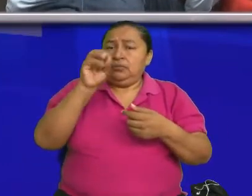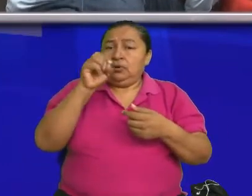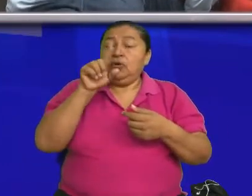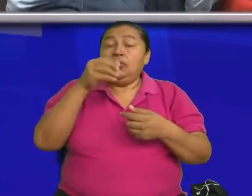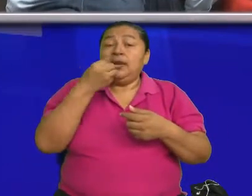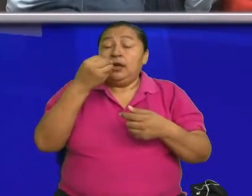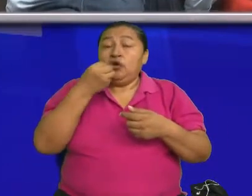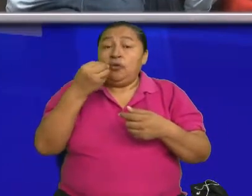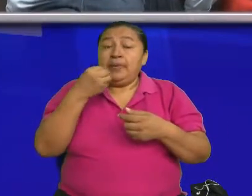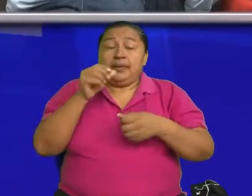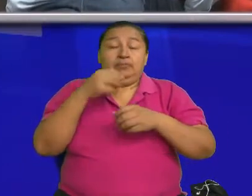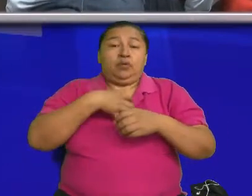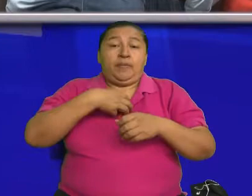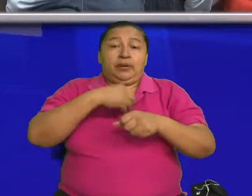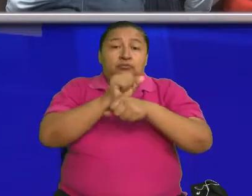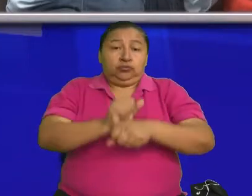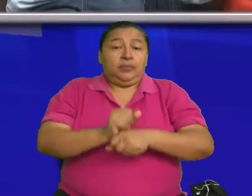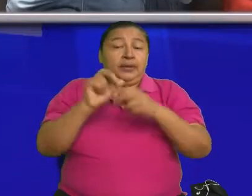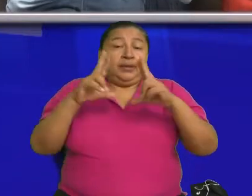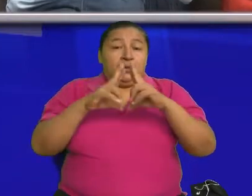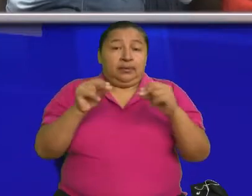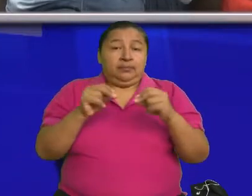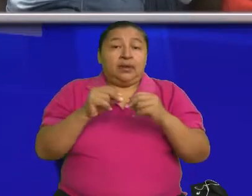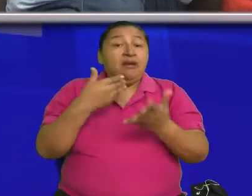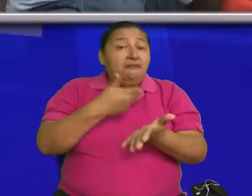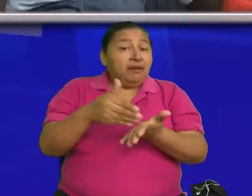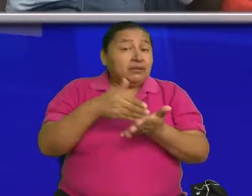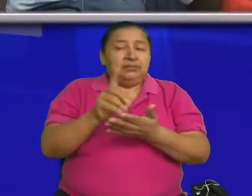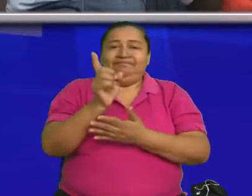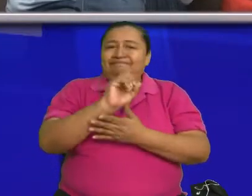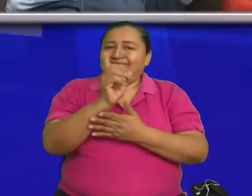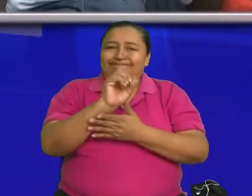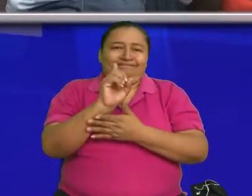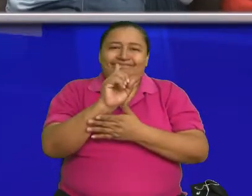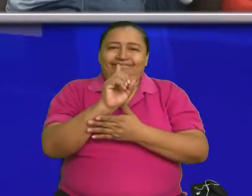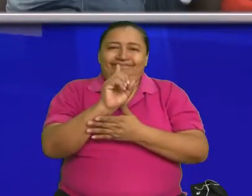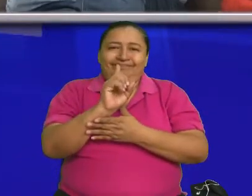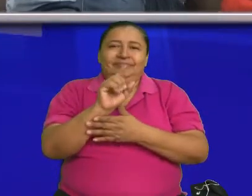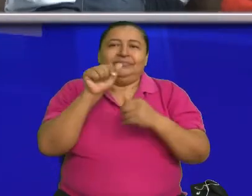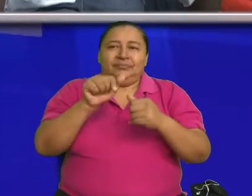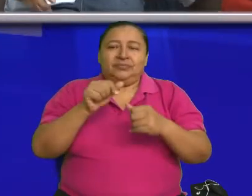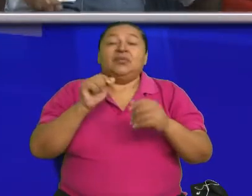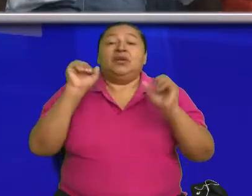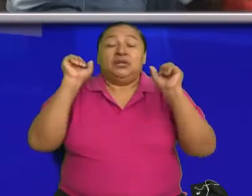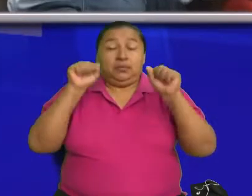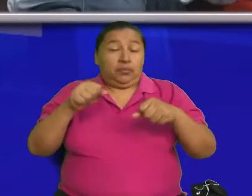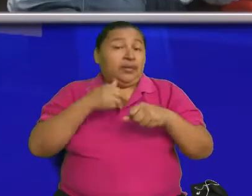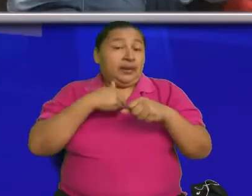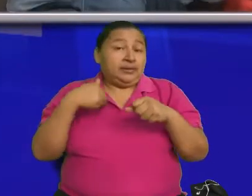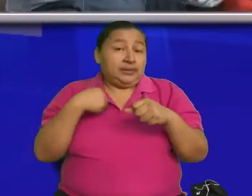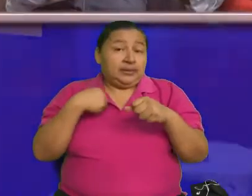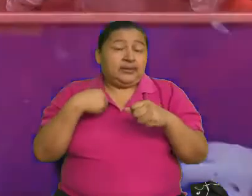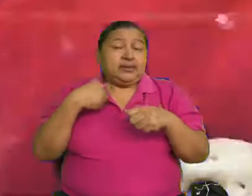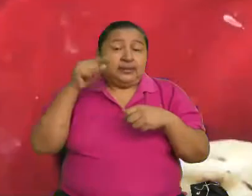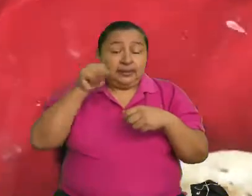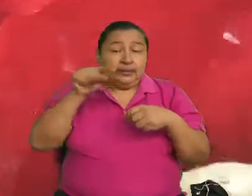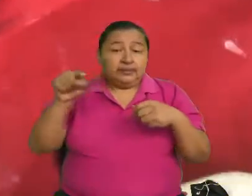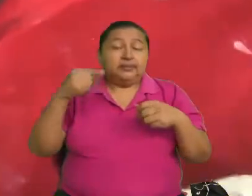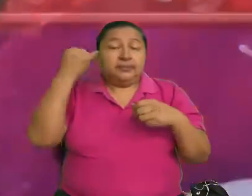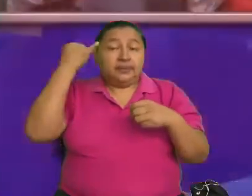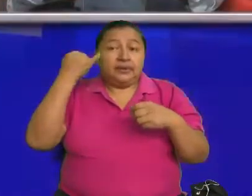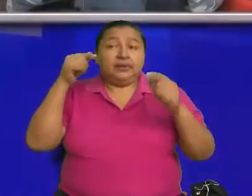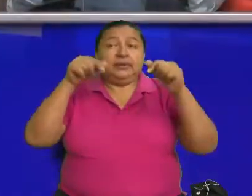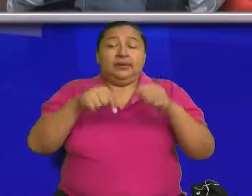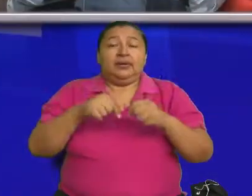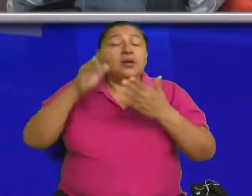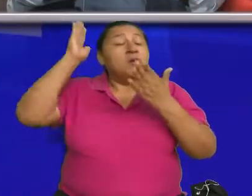aunque no es tan fácil. Pero yo preferiría, si se llega a hacer esa iniciativa, el